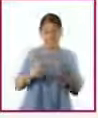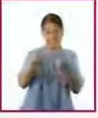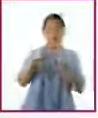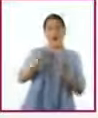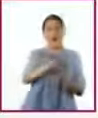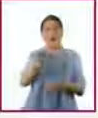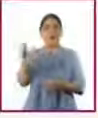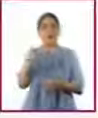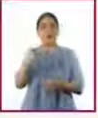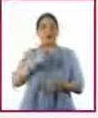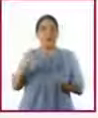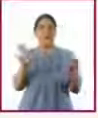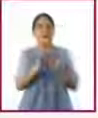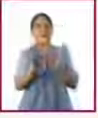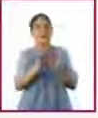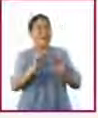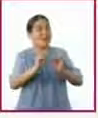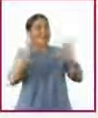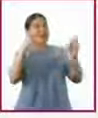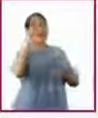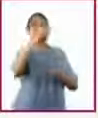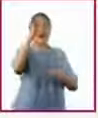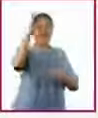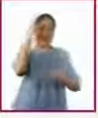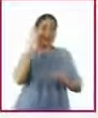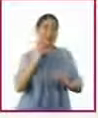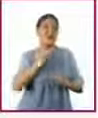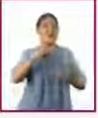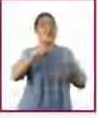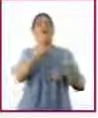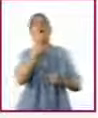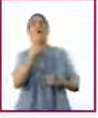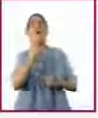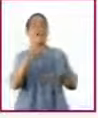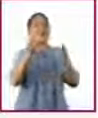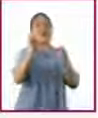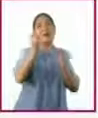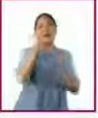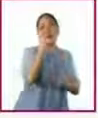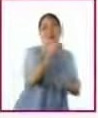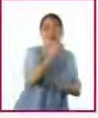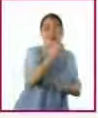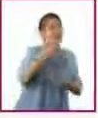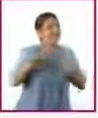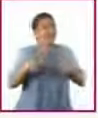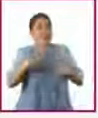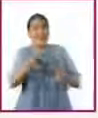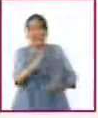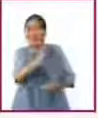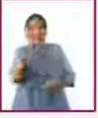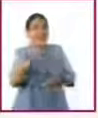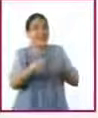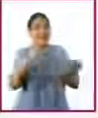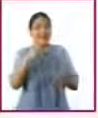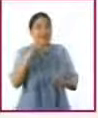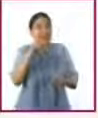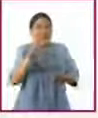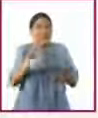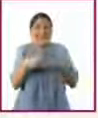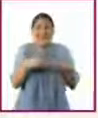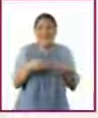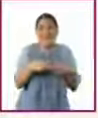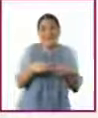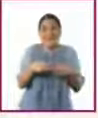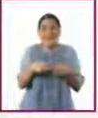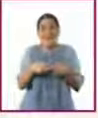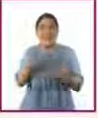Me sorprendieron sus cabellos, su voz y sus ojos. Era otra. Sentí vértigo.